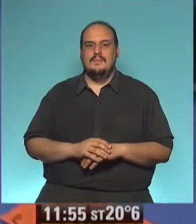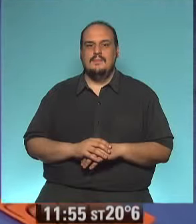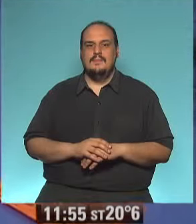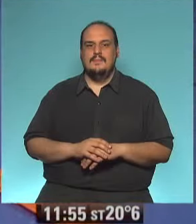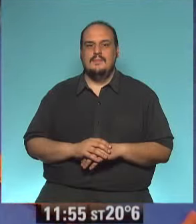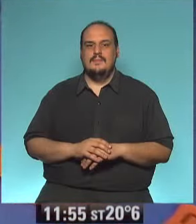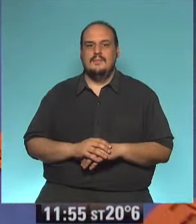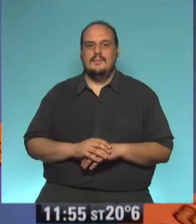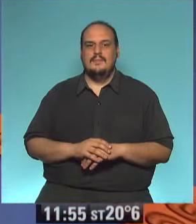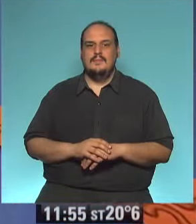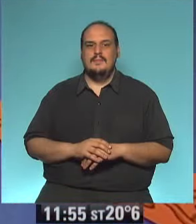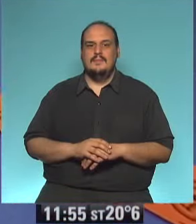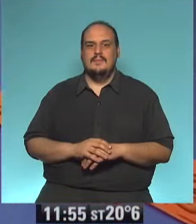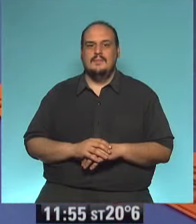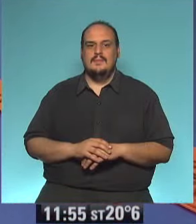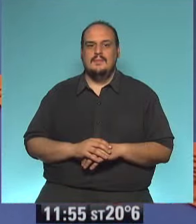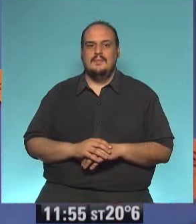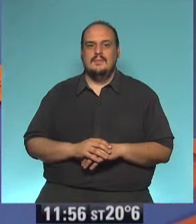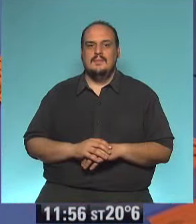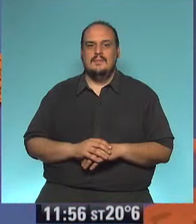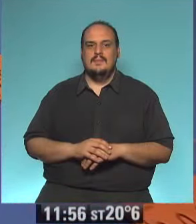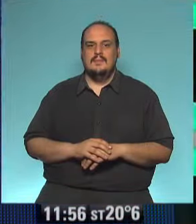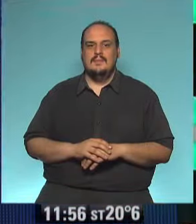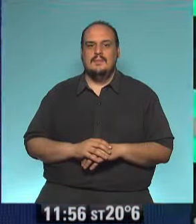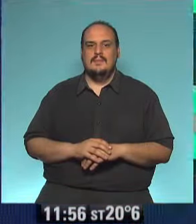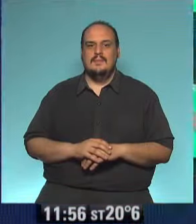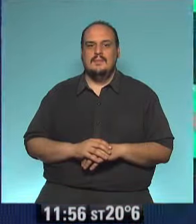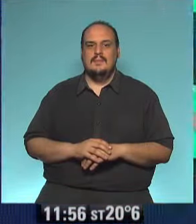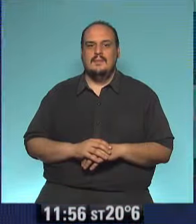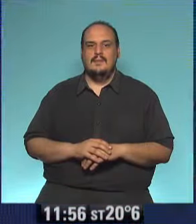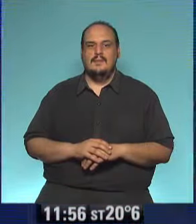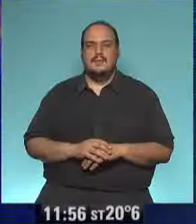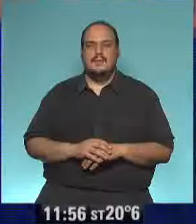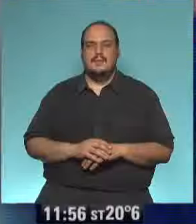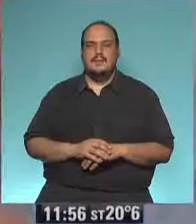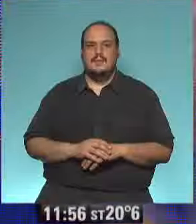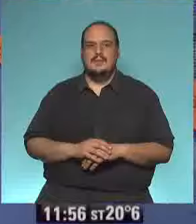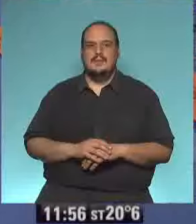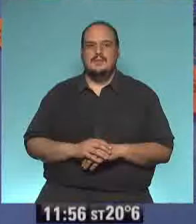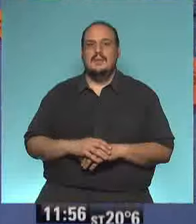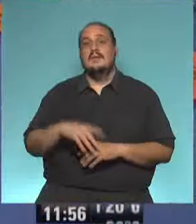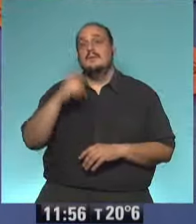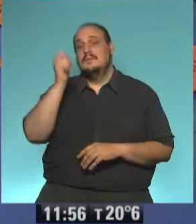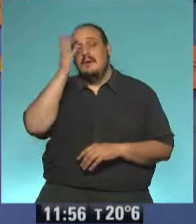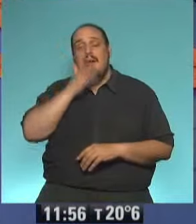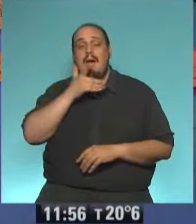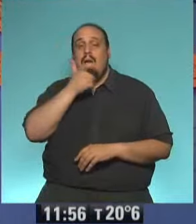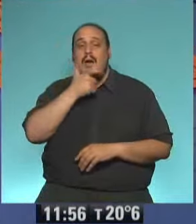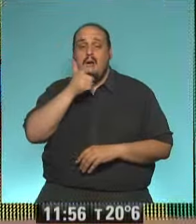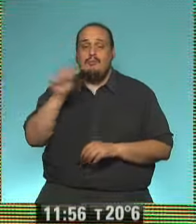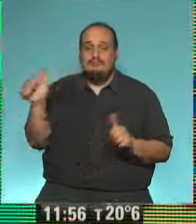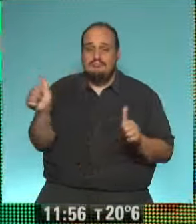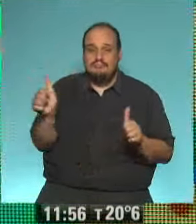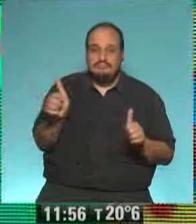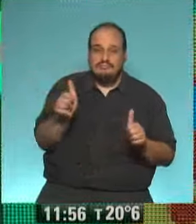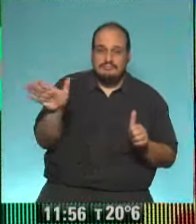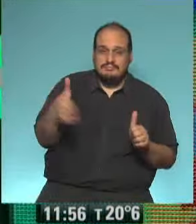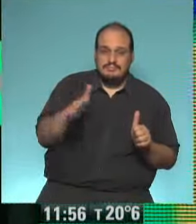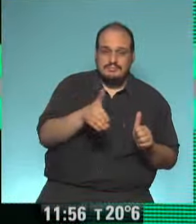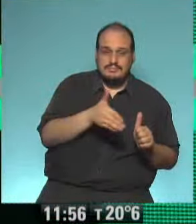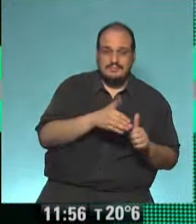Bueno, pará. Mau, te vas a mover unos pasos para la derecha. Agus también, para la derecha, para la derecha, sí, sin